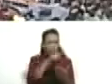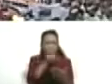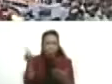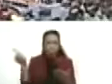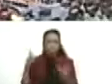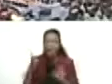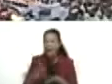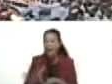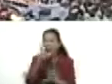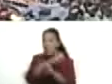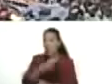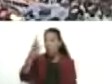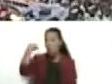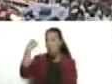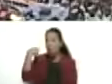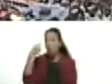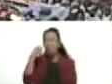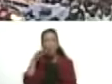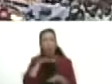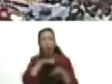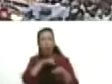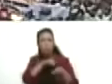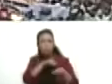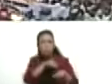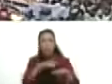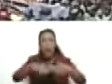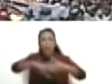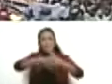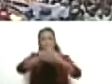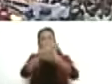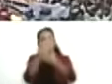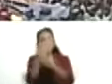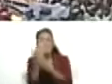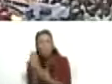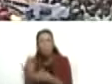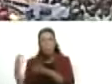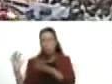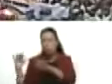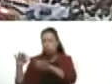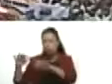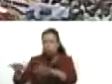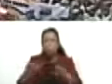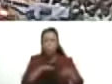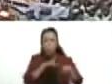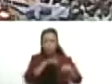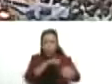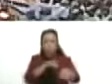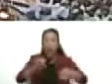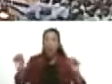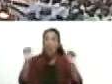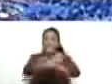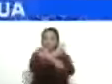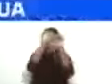desde anoche, en la madrugada, en la